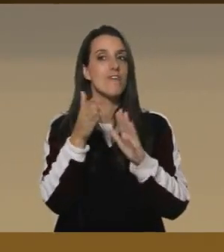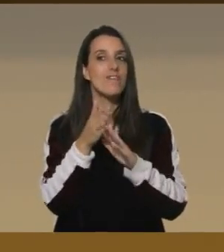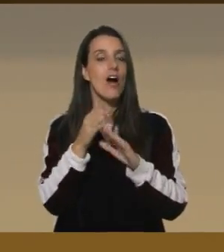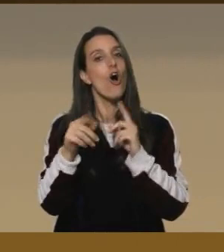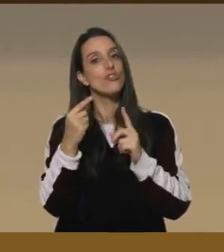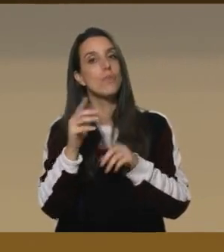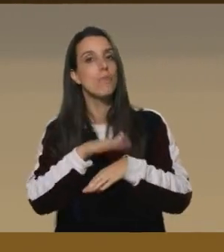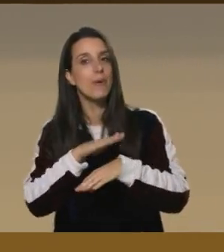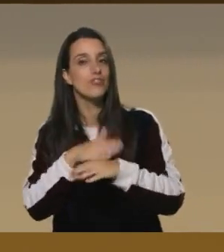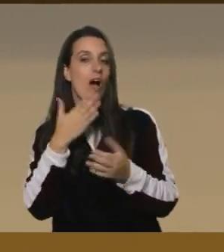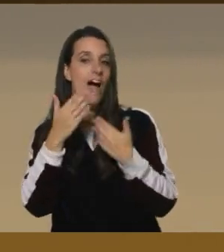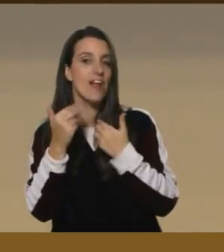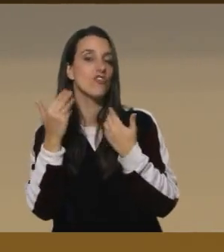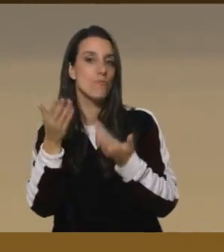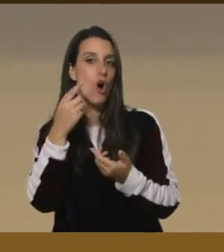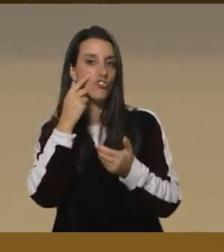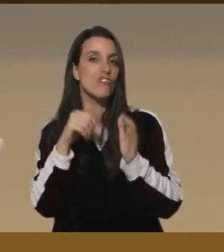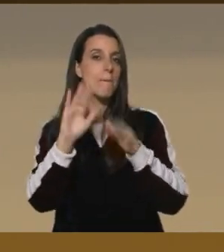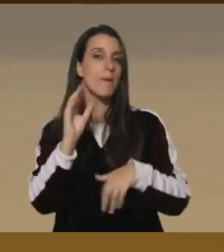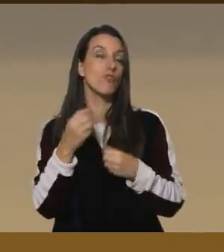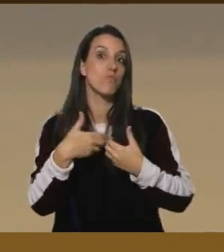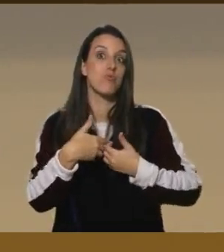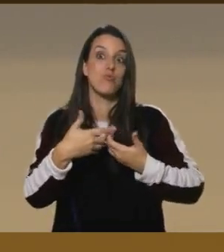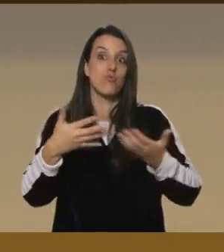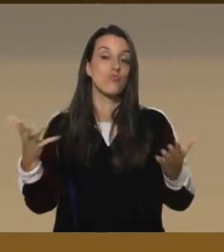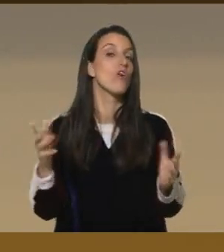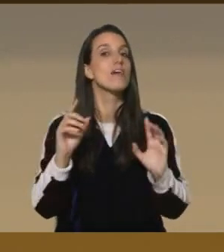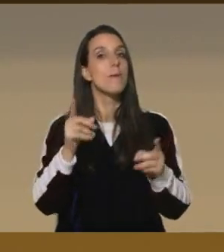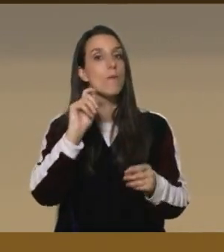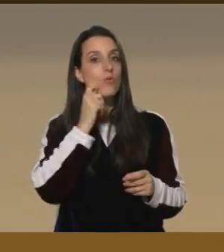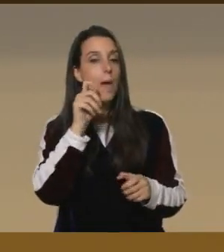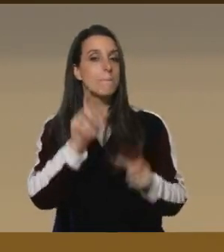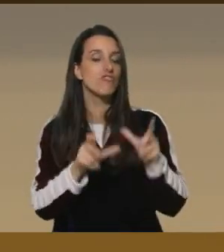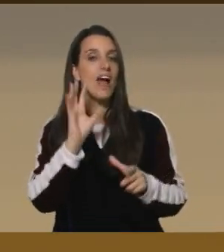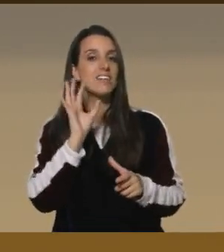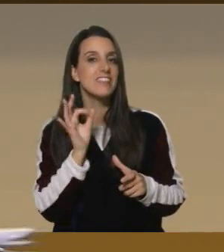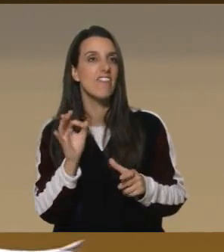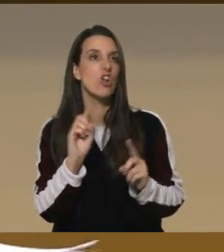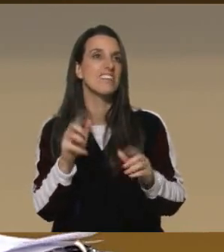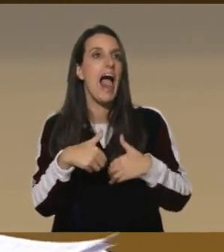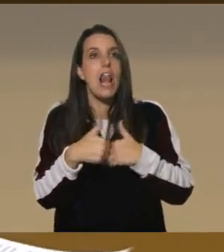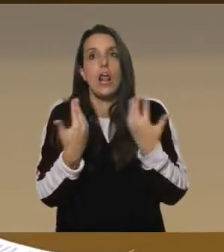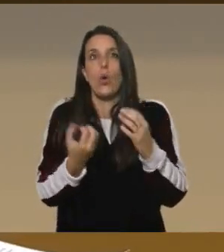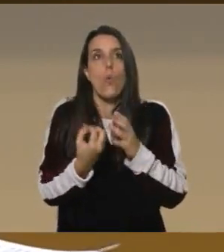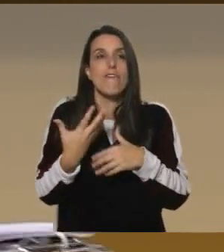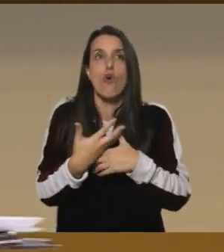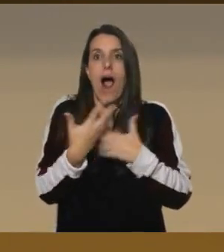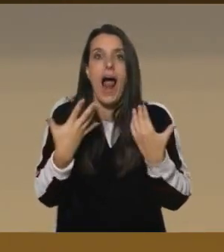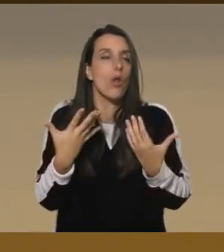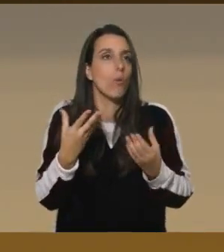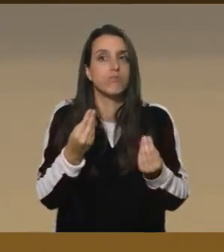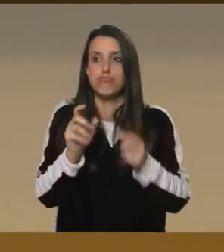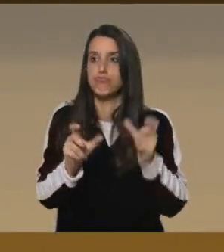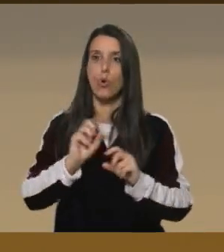molestando en otra oportunidad para seguir conociendo un poco más porque esto es muy amplio y está bueno que la gente sepa que no es algo aislado que que le sucede a